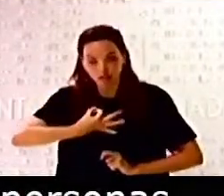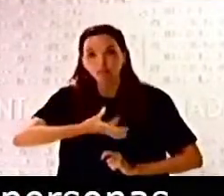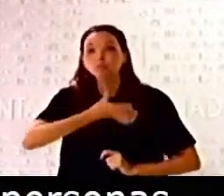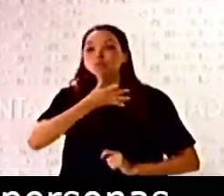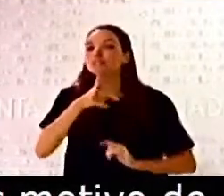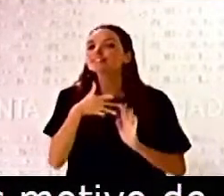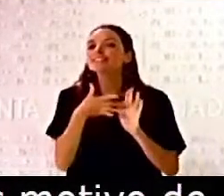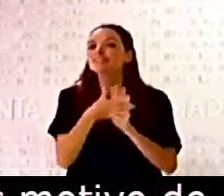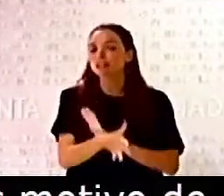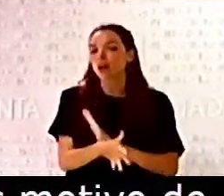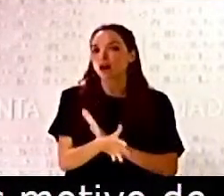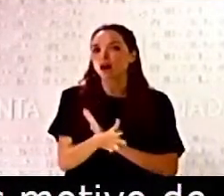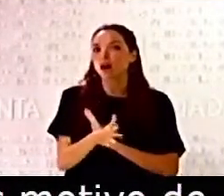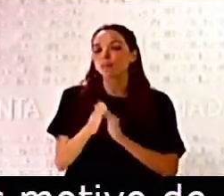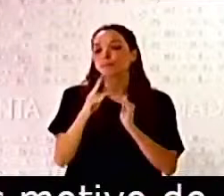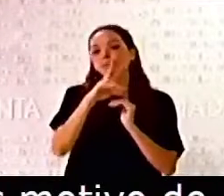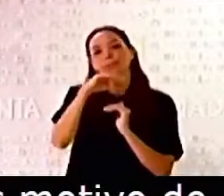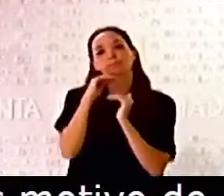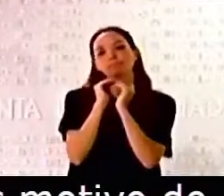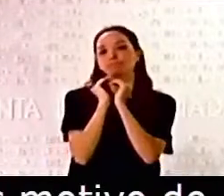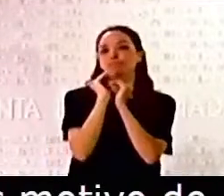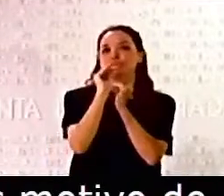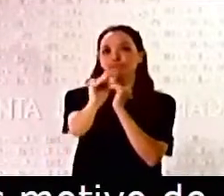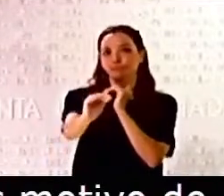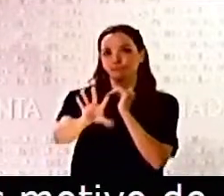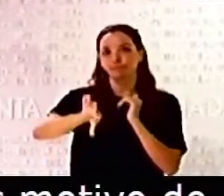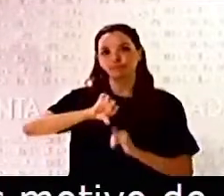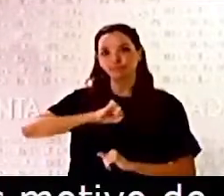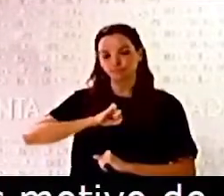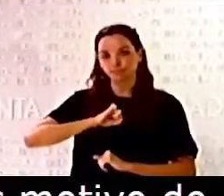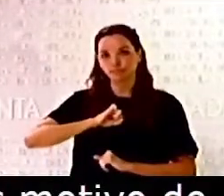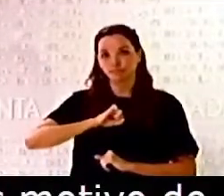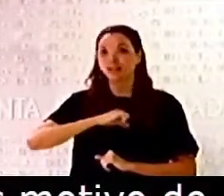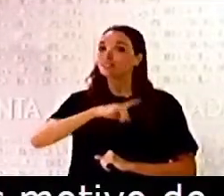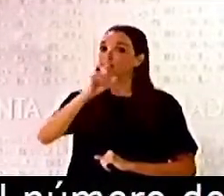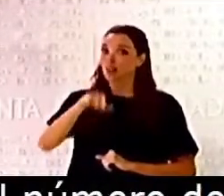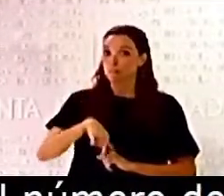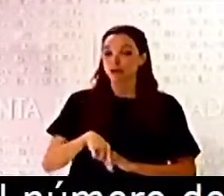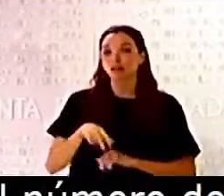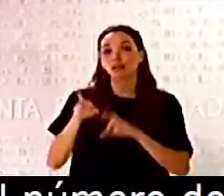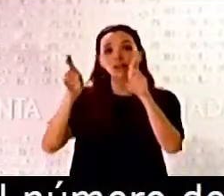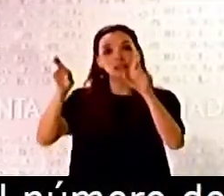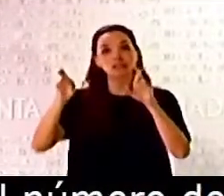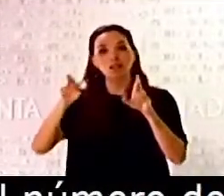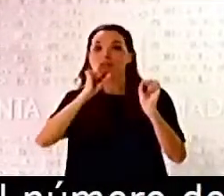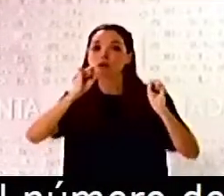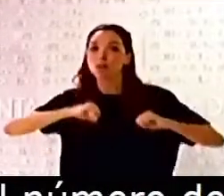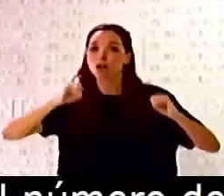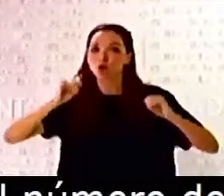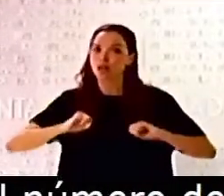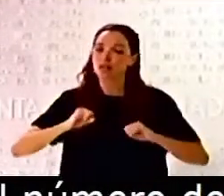el número de contagios y el sufrimiento dentro de las residencias de las personas mayores.